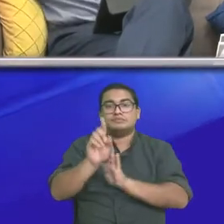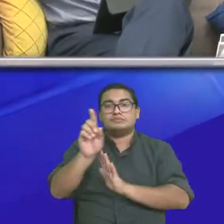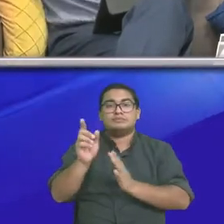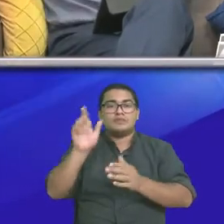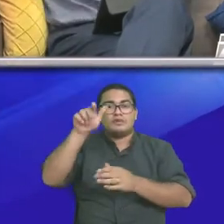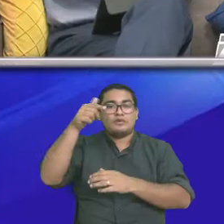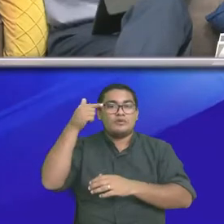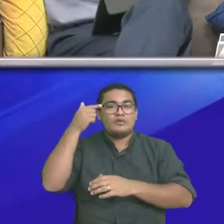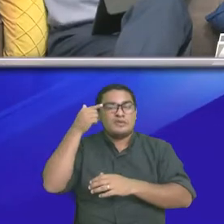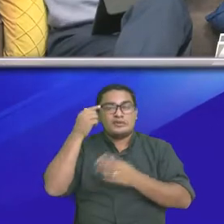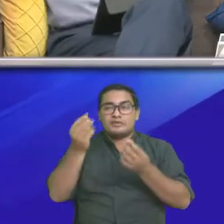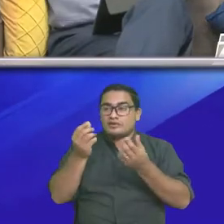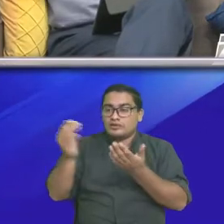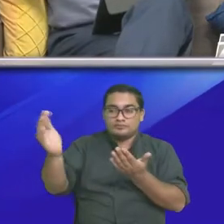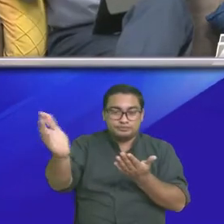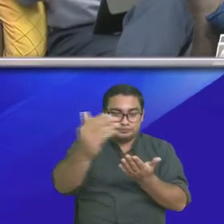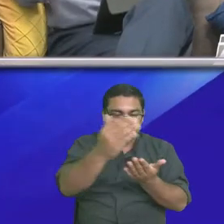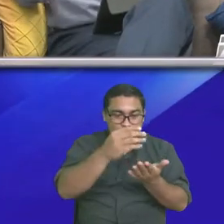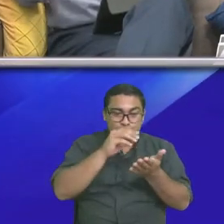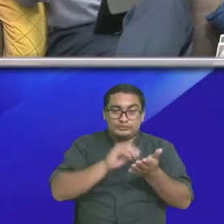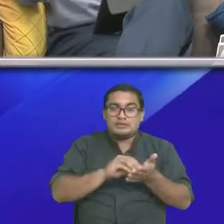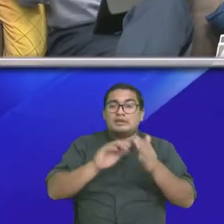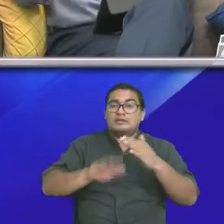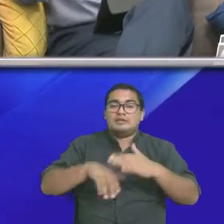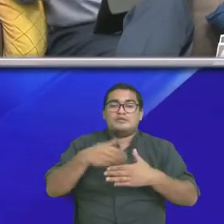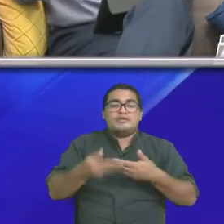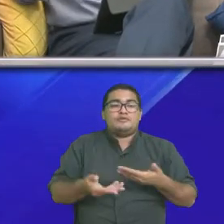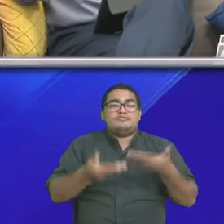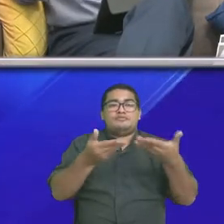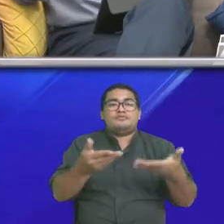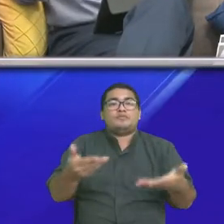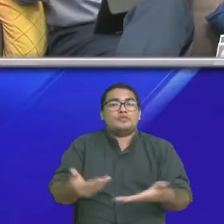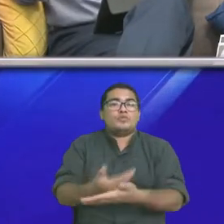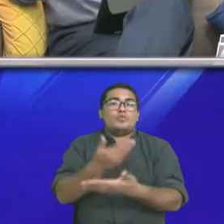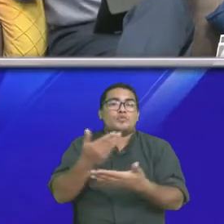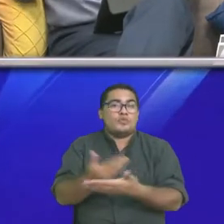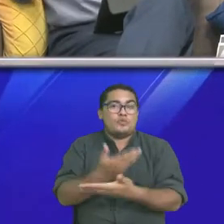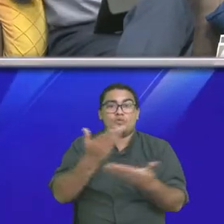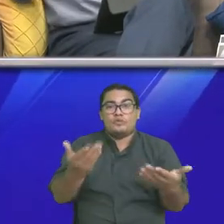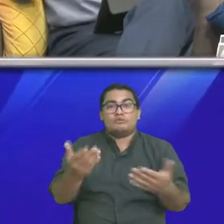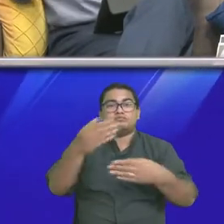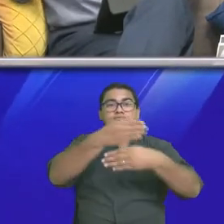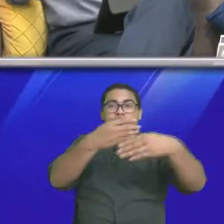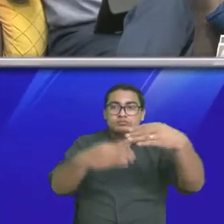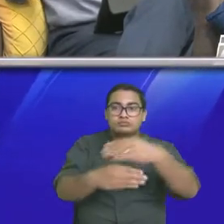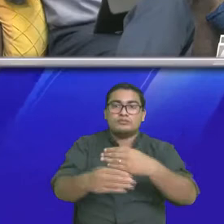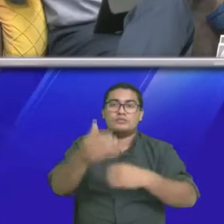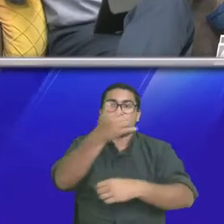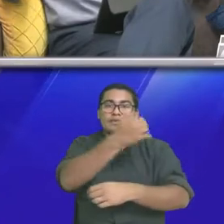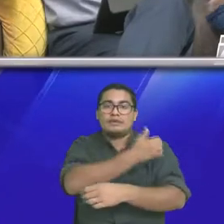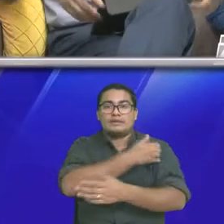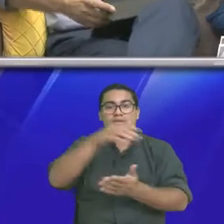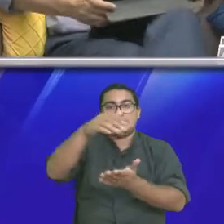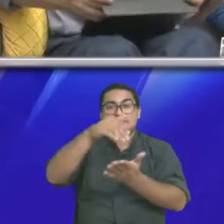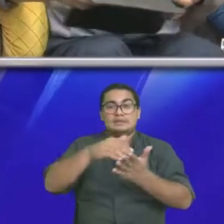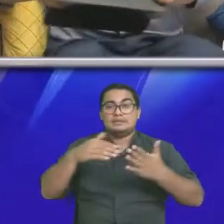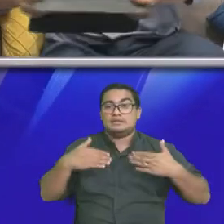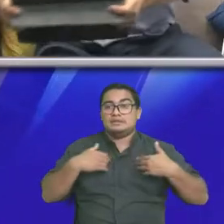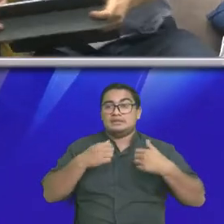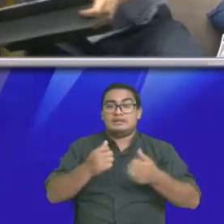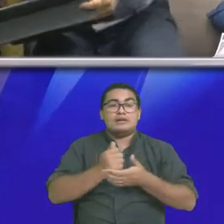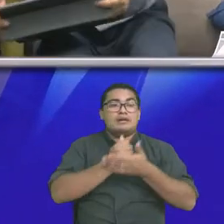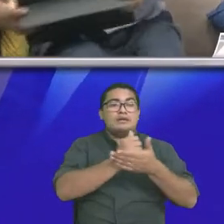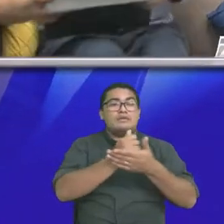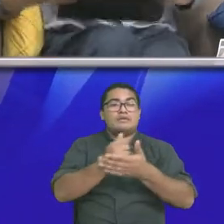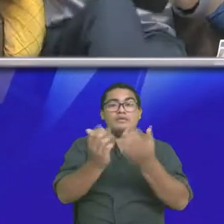acumula esa riqueza y las devuelve en reducción de pobreza. Eso es lo que ha hecho el gobierno de Reconciliación y